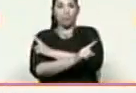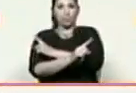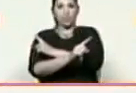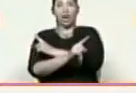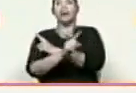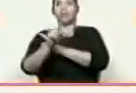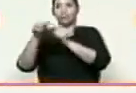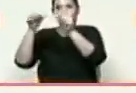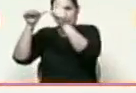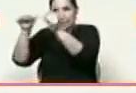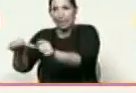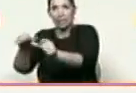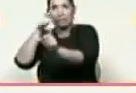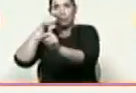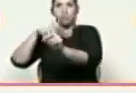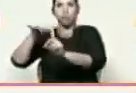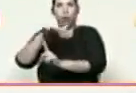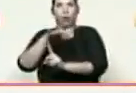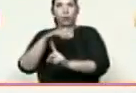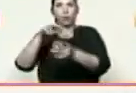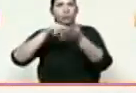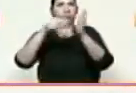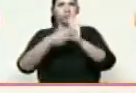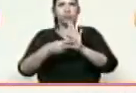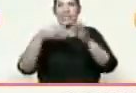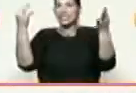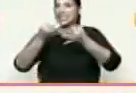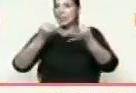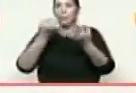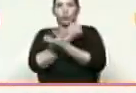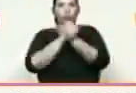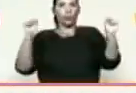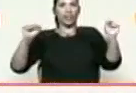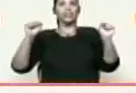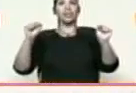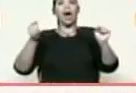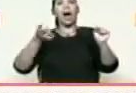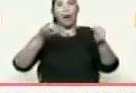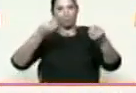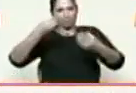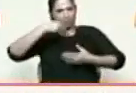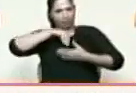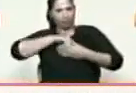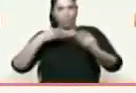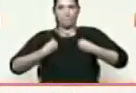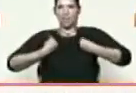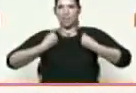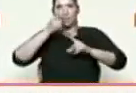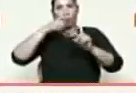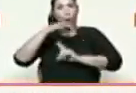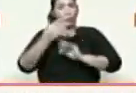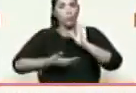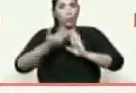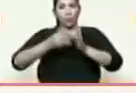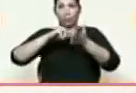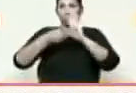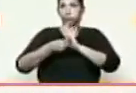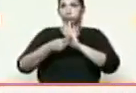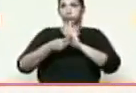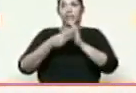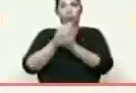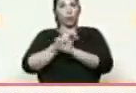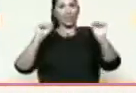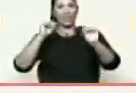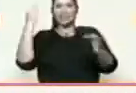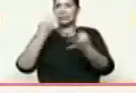Intransferiblemente en el pueblo. Es decir, siempre la soberanía estará en el pueblo, y eso es muy importante. La soberanía siempre